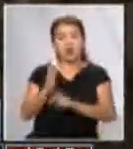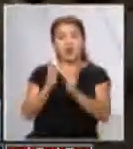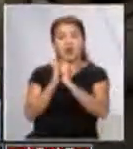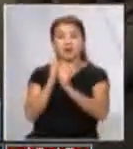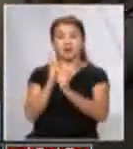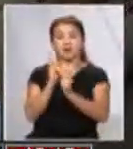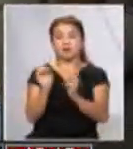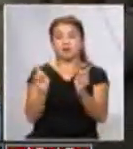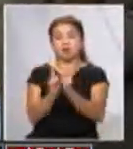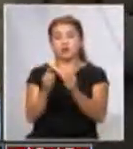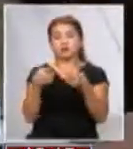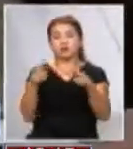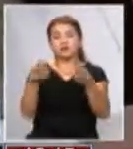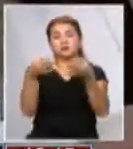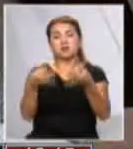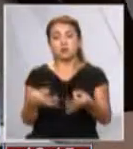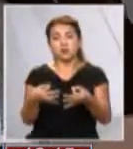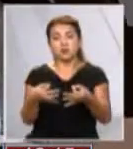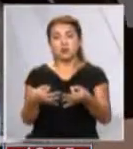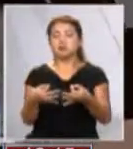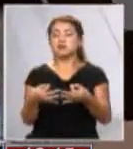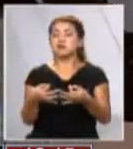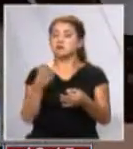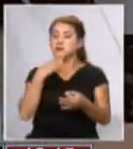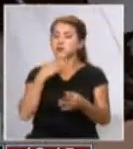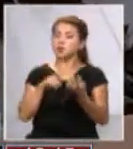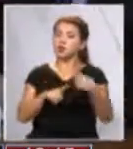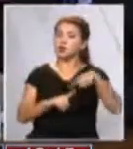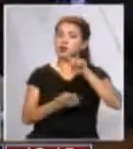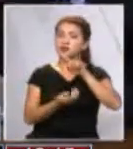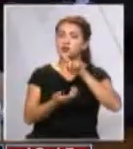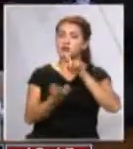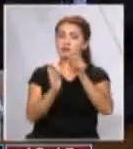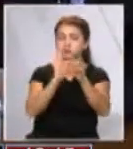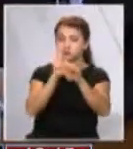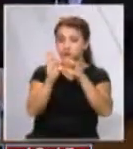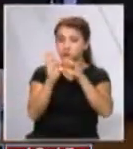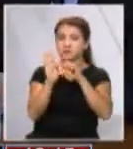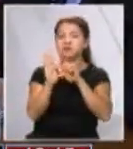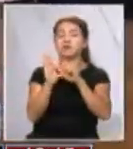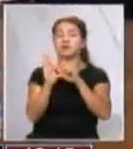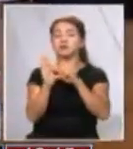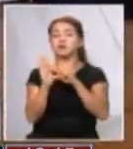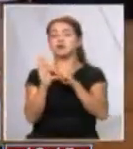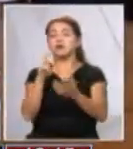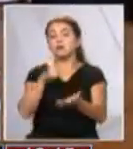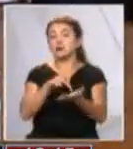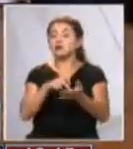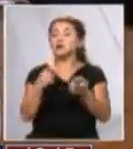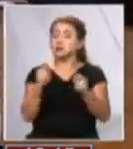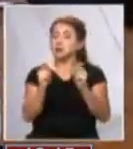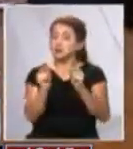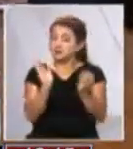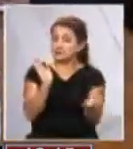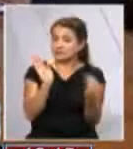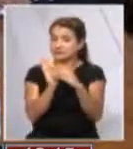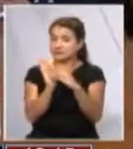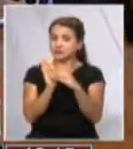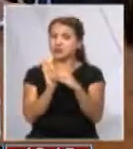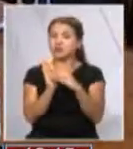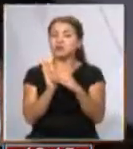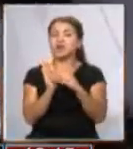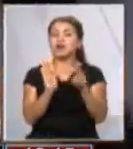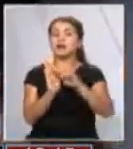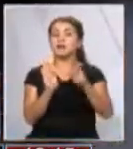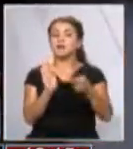de seguridad y probablemente también se toque otro de los puntos que los parlamentarios han estado tratando de exponer o colocar dentro de la agenda, que tiene que ver con la